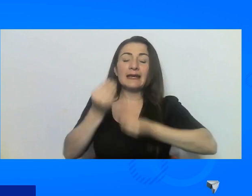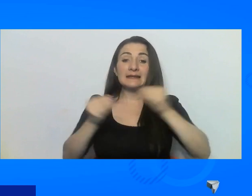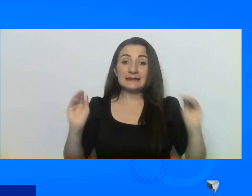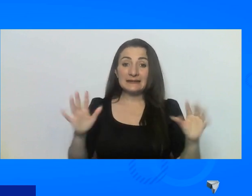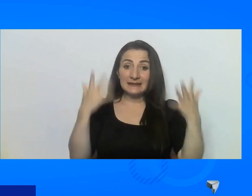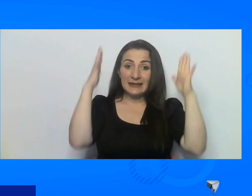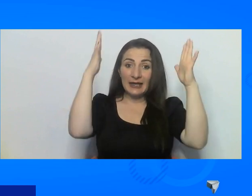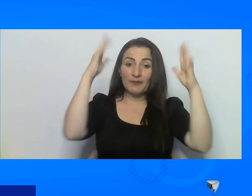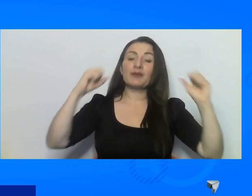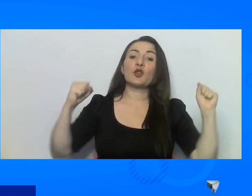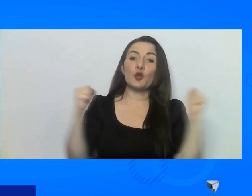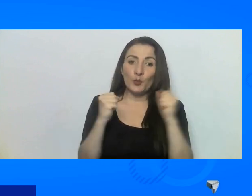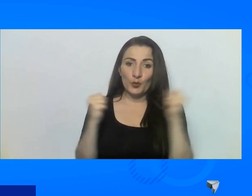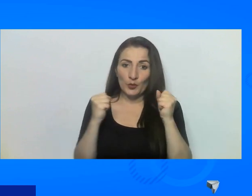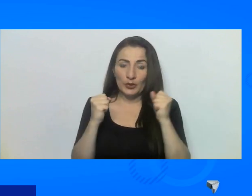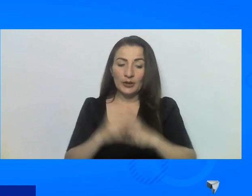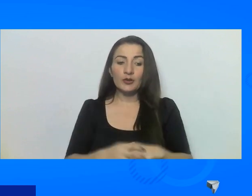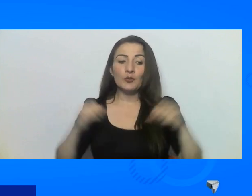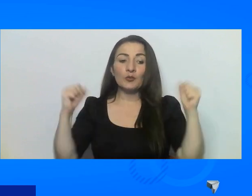celebración de Bogotá